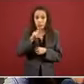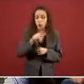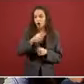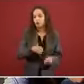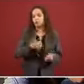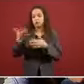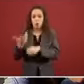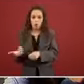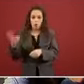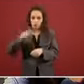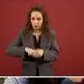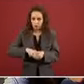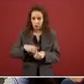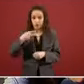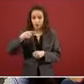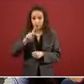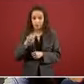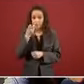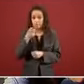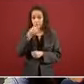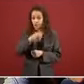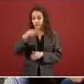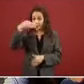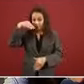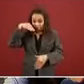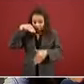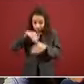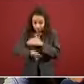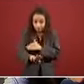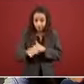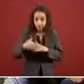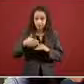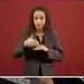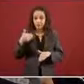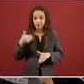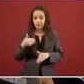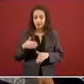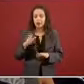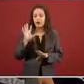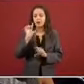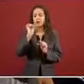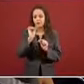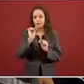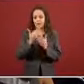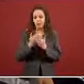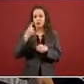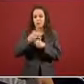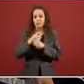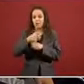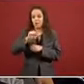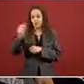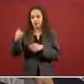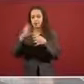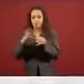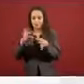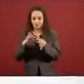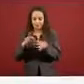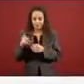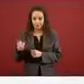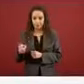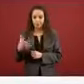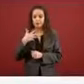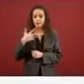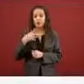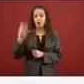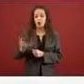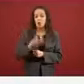nunca. Ahorita en la siguiente, bueno, déjenme decirles antes de pasar a la siguiente, que lo ubicamos en 4 cubículos. En